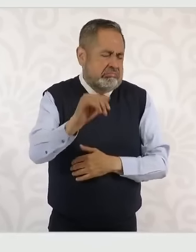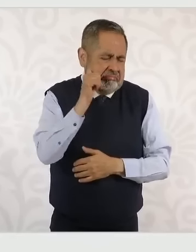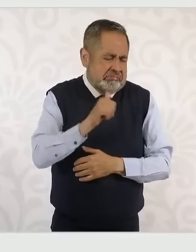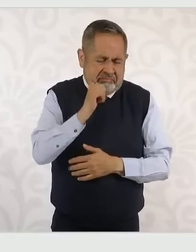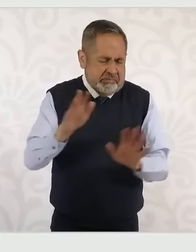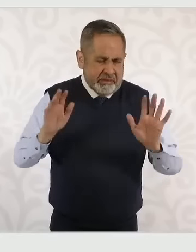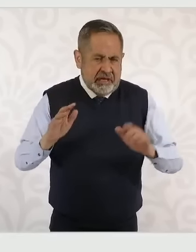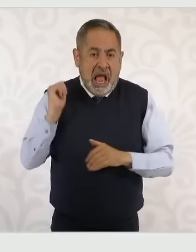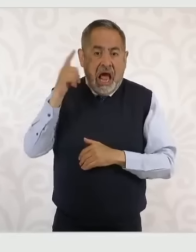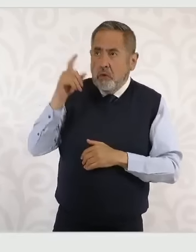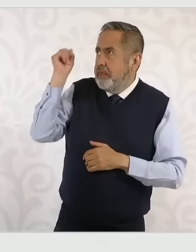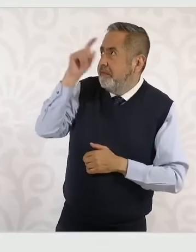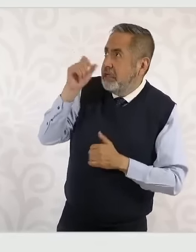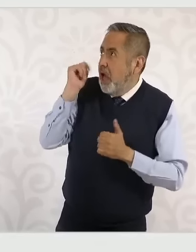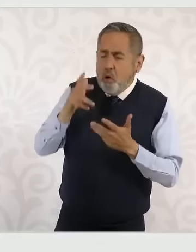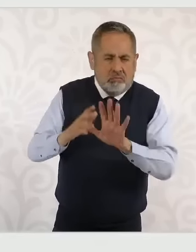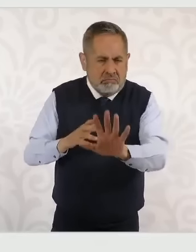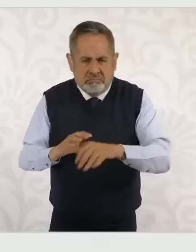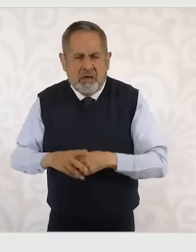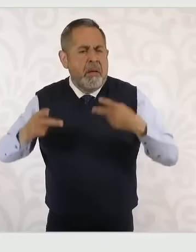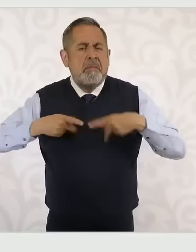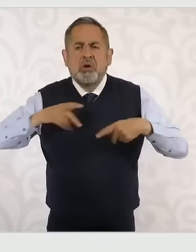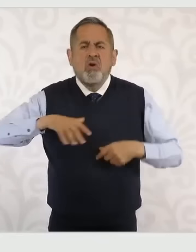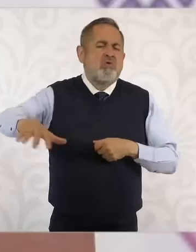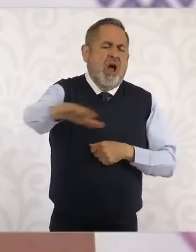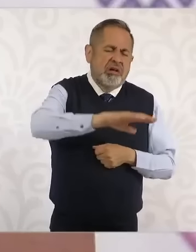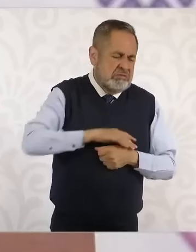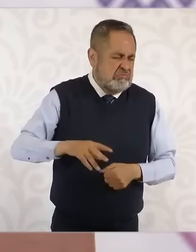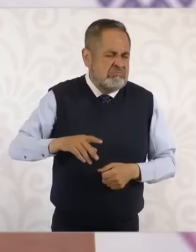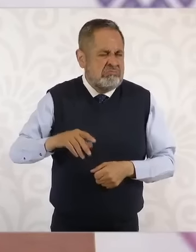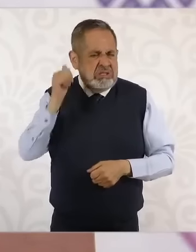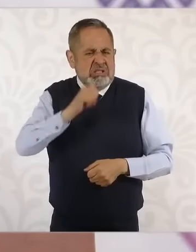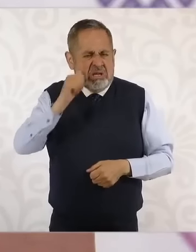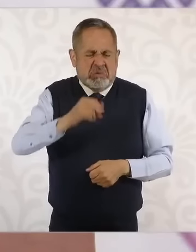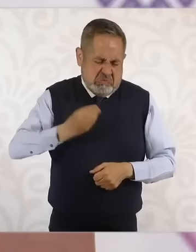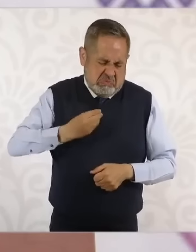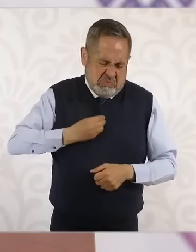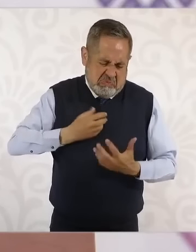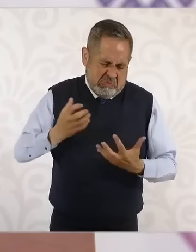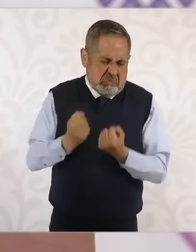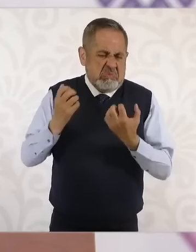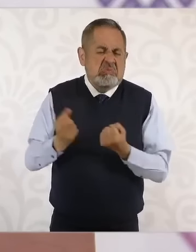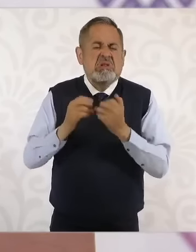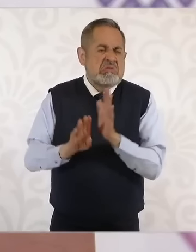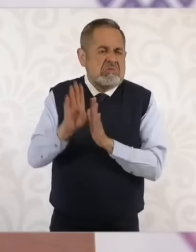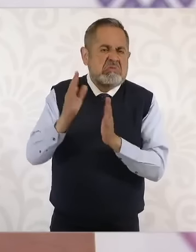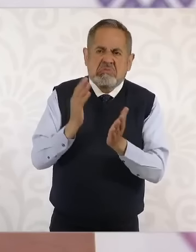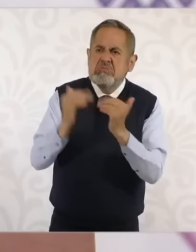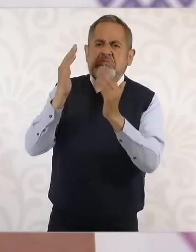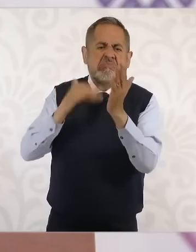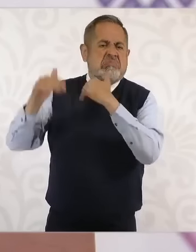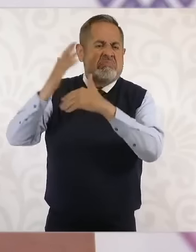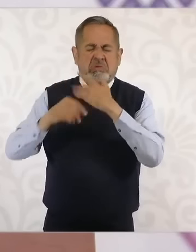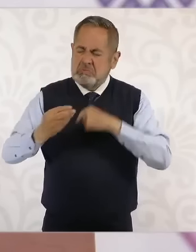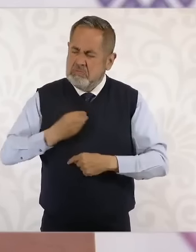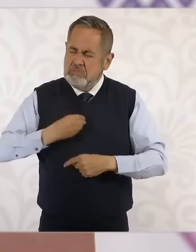Pero México, el pueblo de México ha vivido muchas calamidades, siempre sale adelante, siempre sale adelante. La